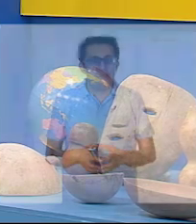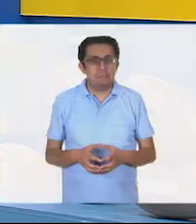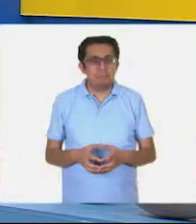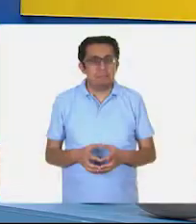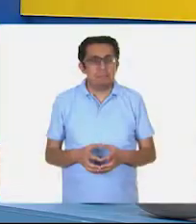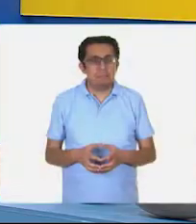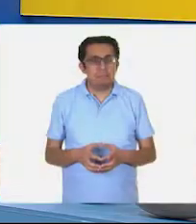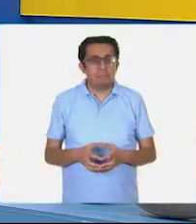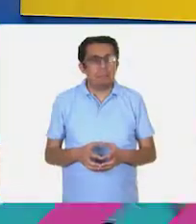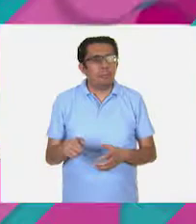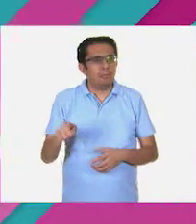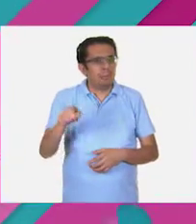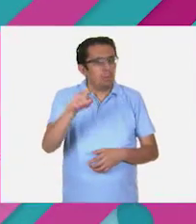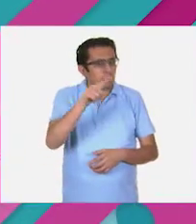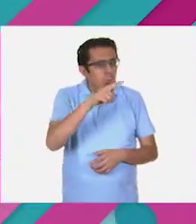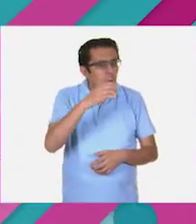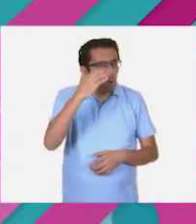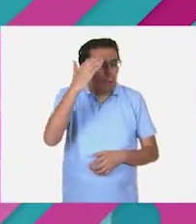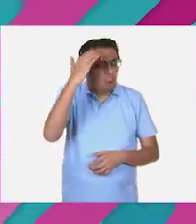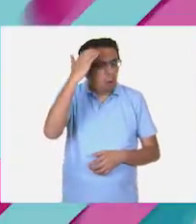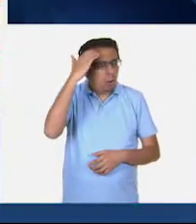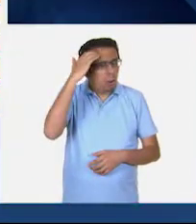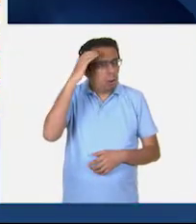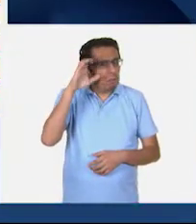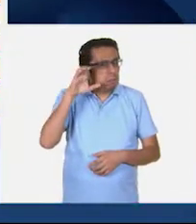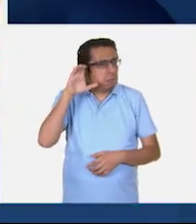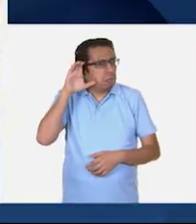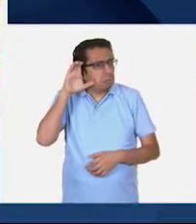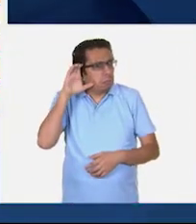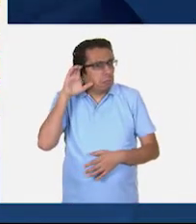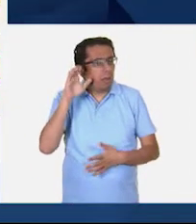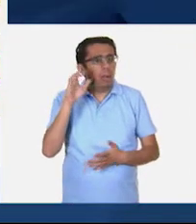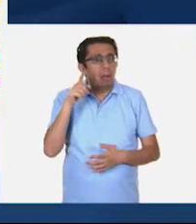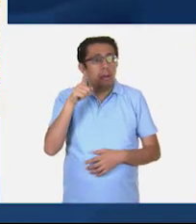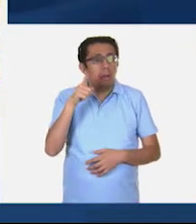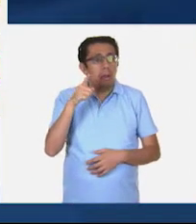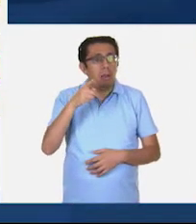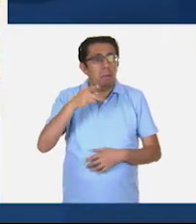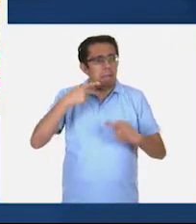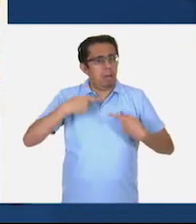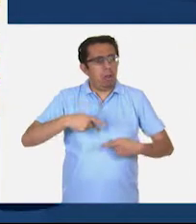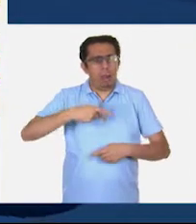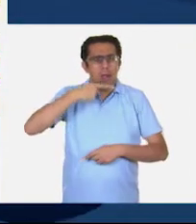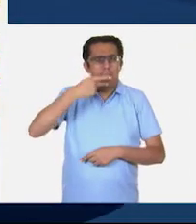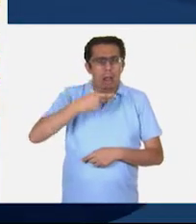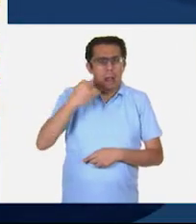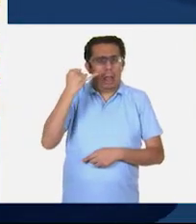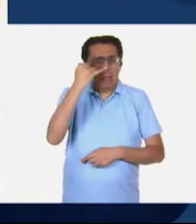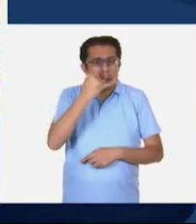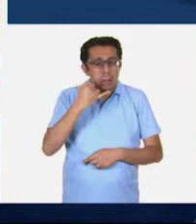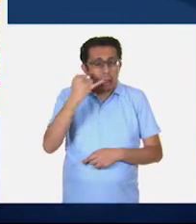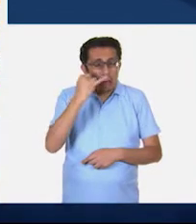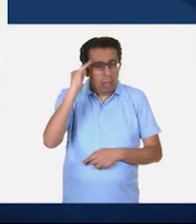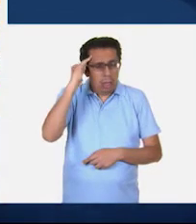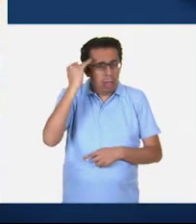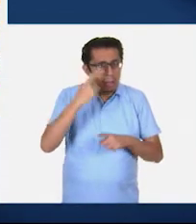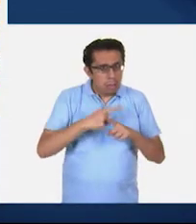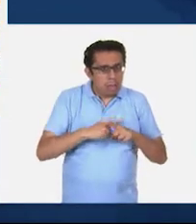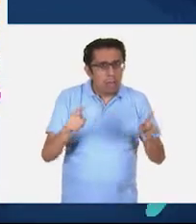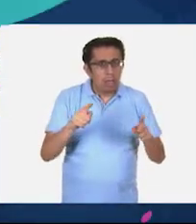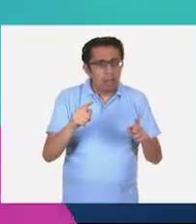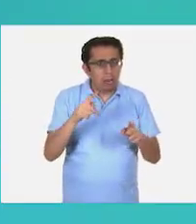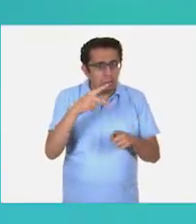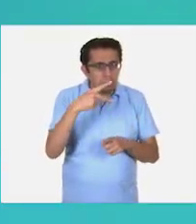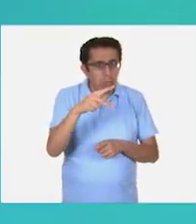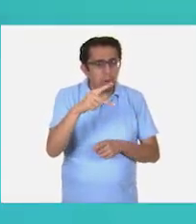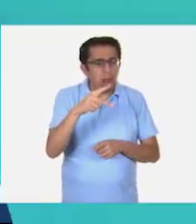¿Alguna vez has escuchado hablar una lengua indígena diferente a la tuya? ¿En